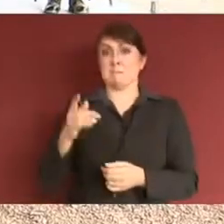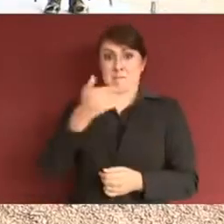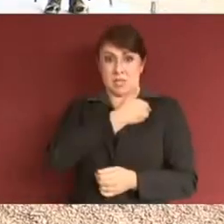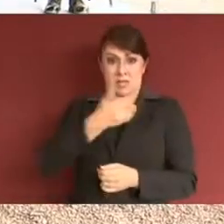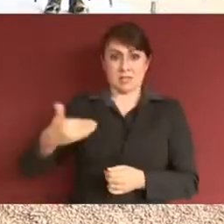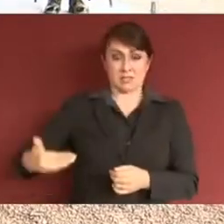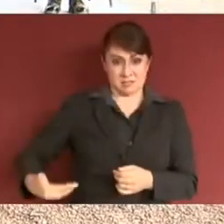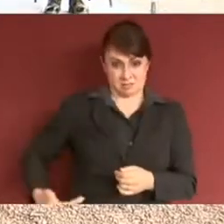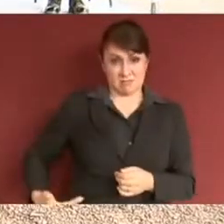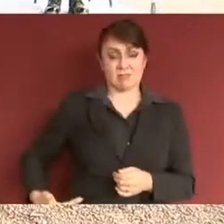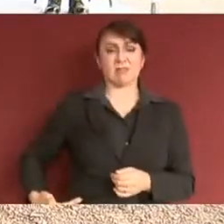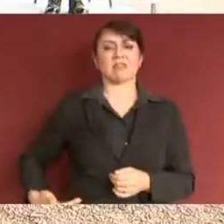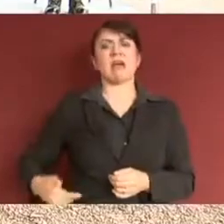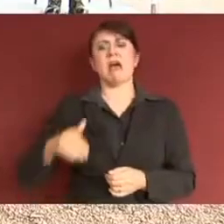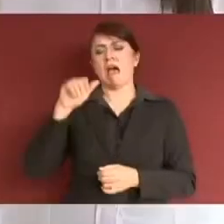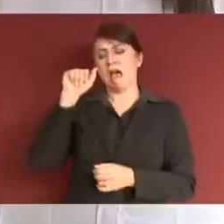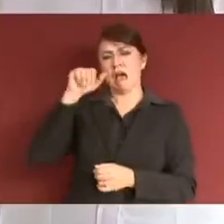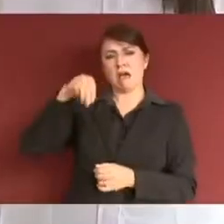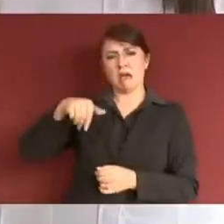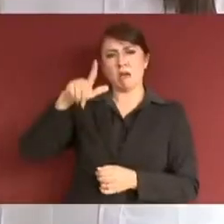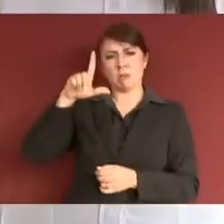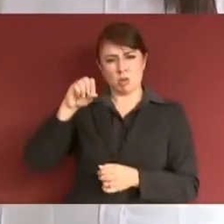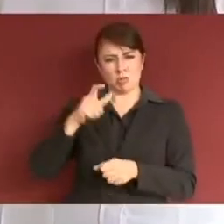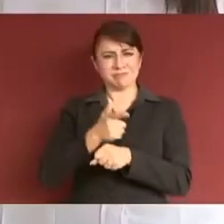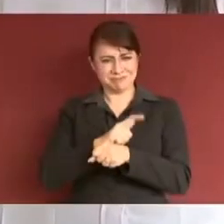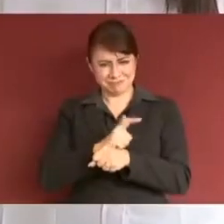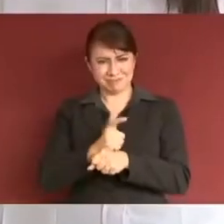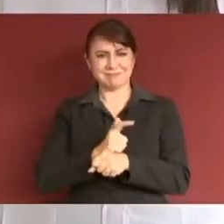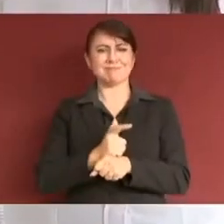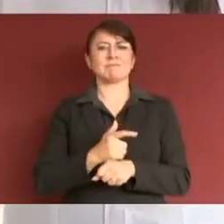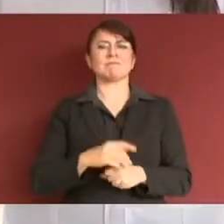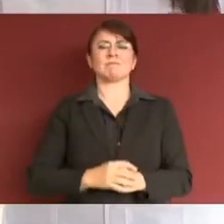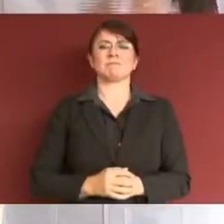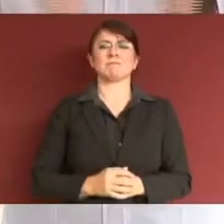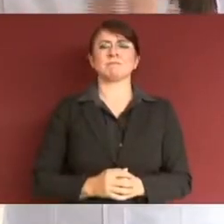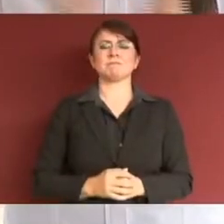Mexicanos, licenciado Andrés Manuel López Obrador.